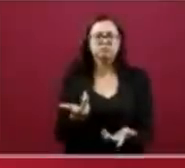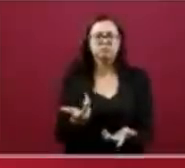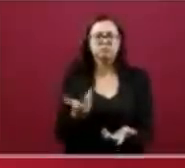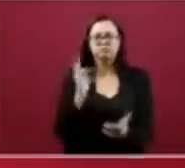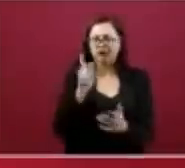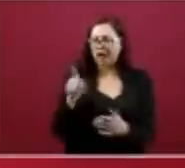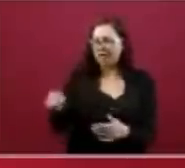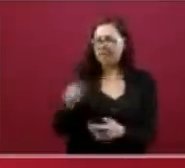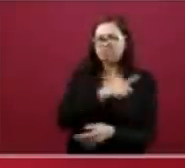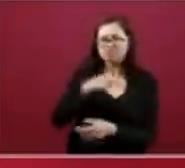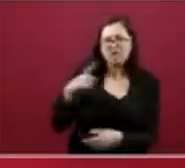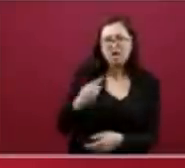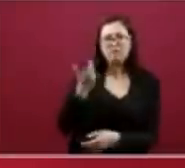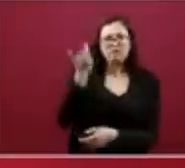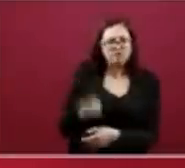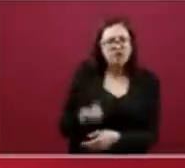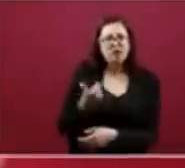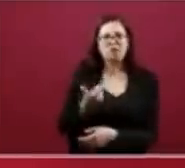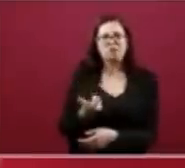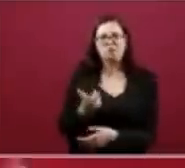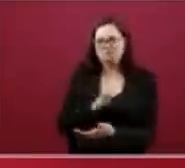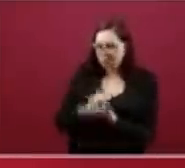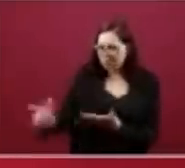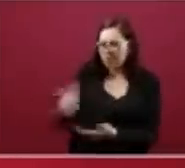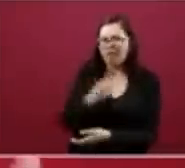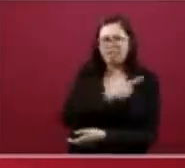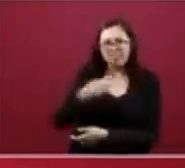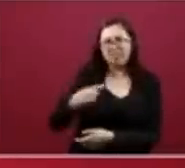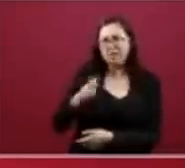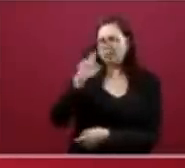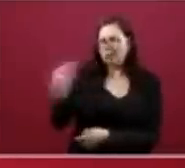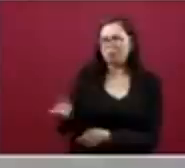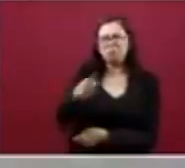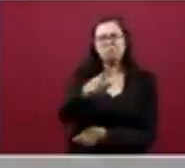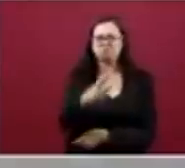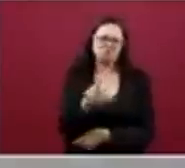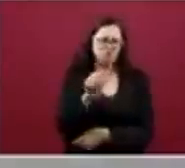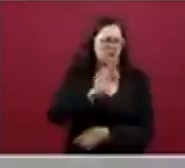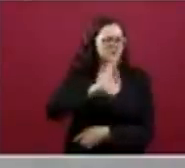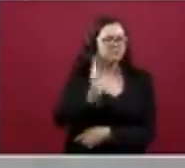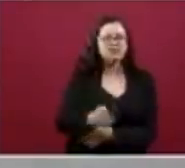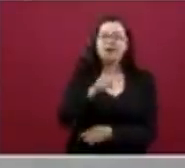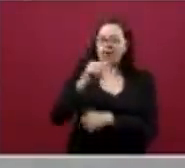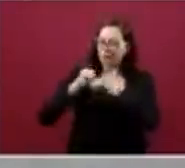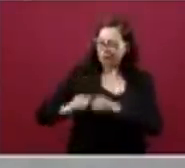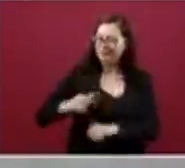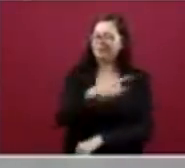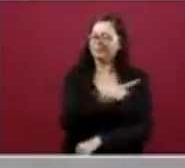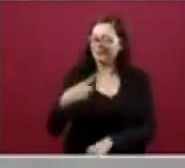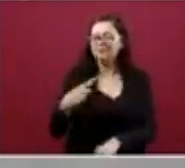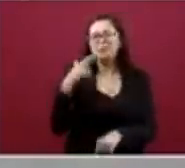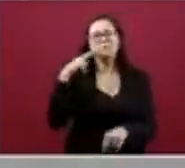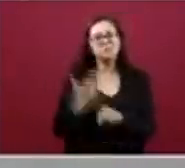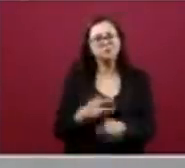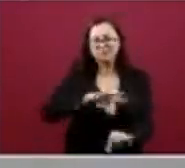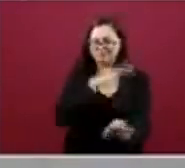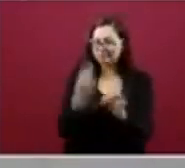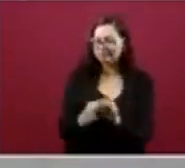reconocen, que la autoridad se aplique y se